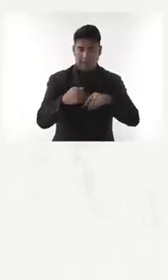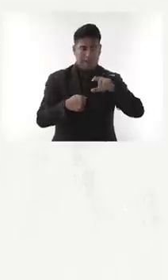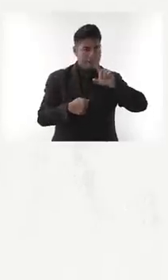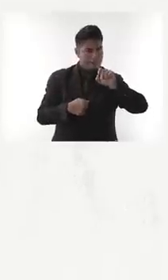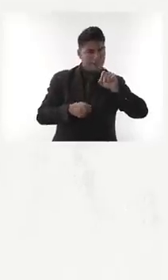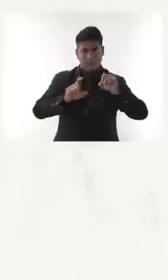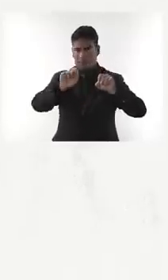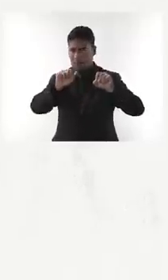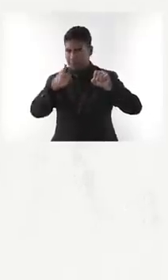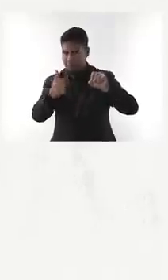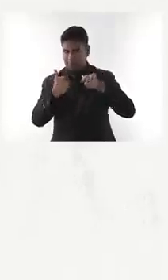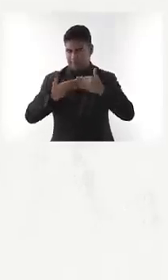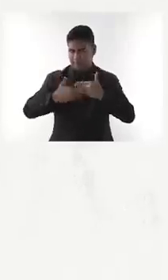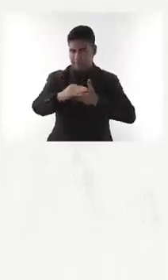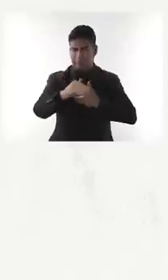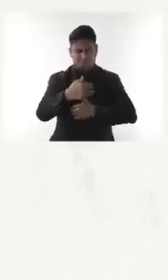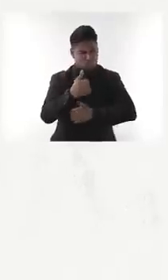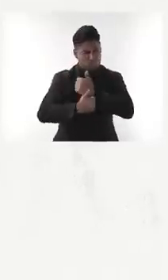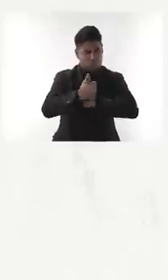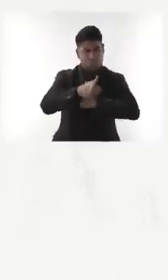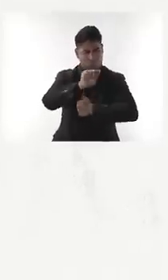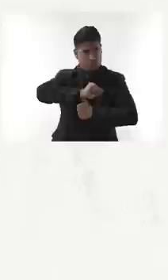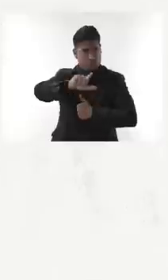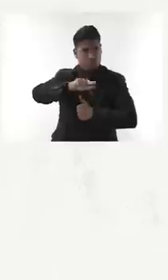competencia, como ya lo vimos